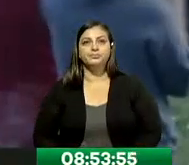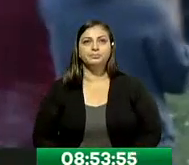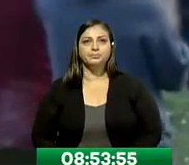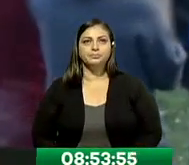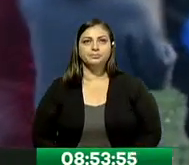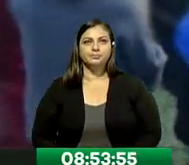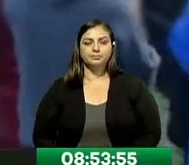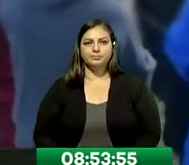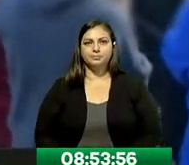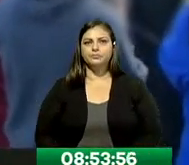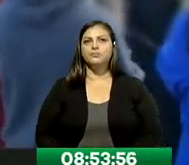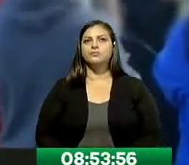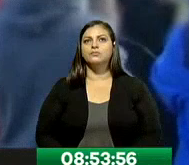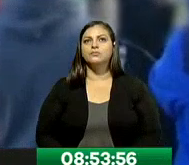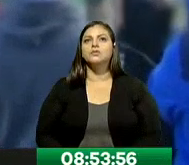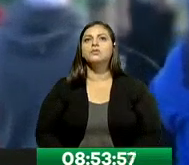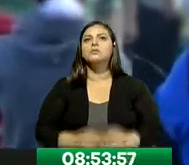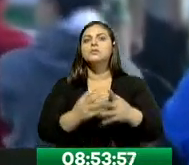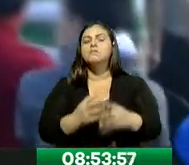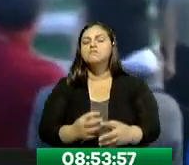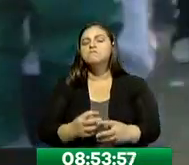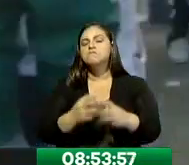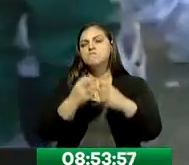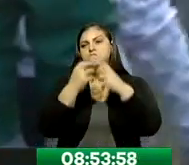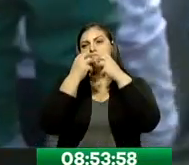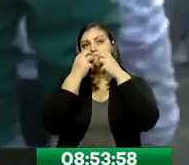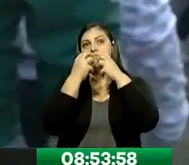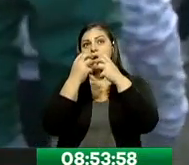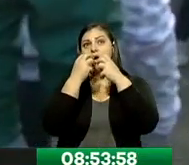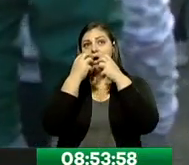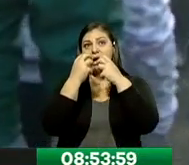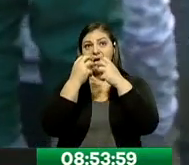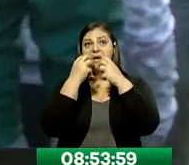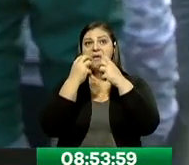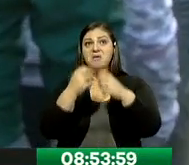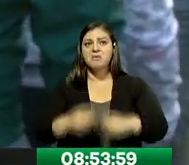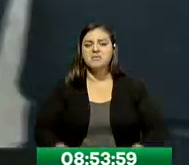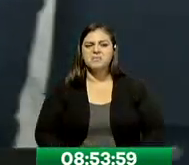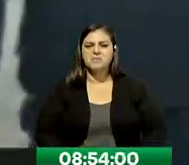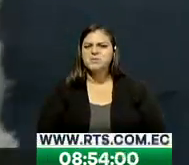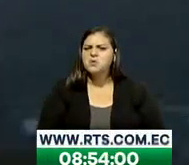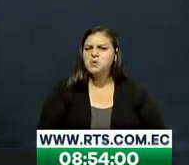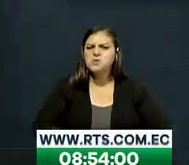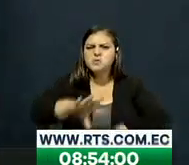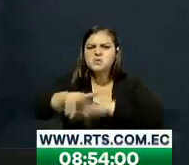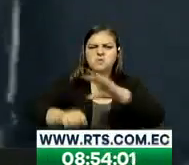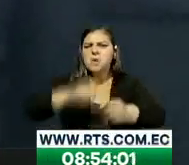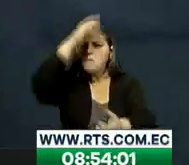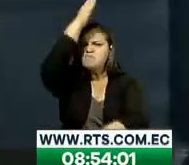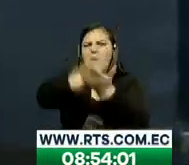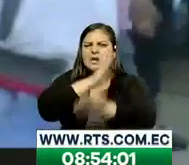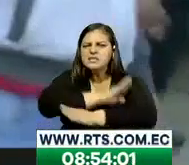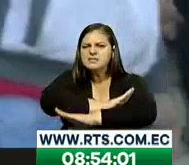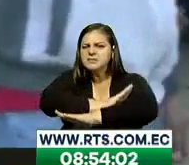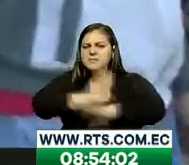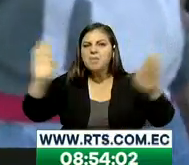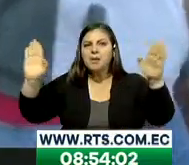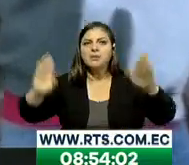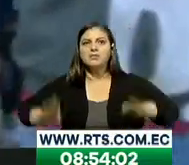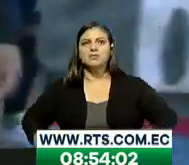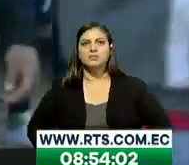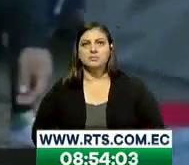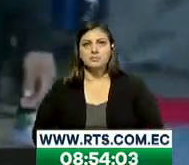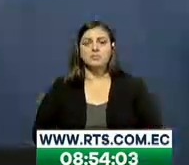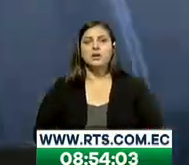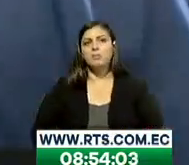La comunidad quería linchar a los detenidos para mandar un mensaje a quienes pretendan cometer nuevos actos delictivos. Felizmente, esto no se dio por